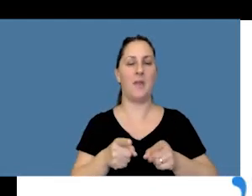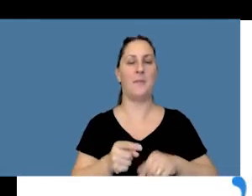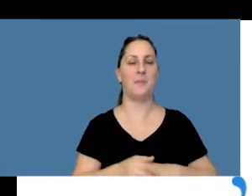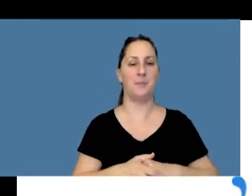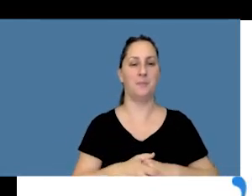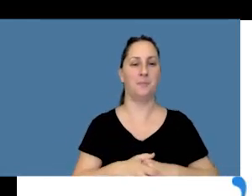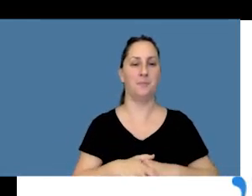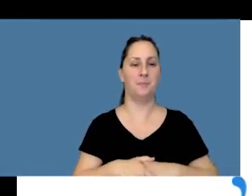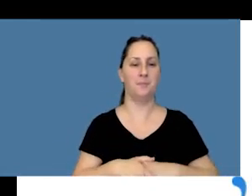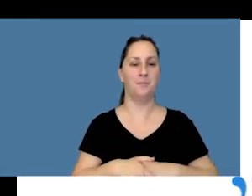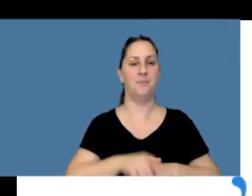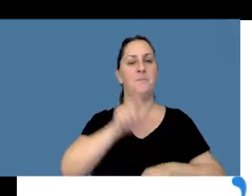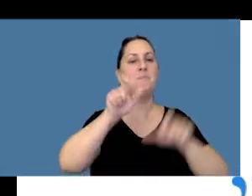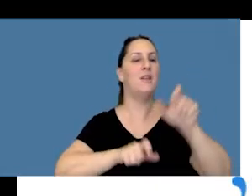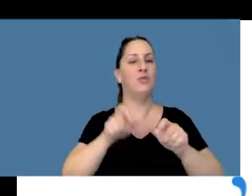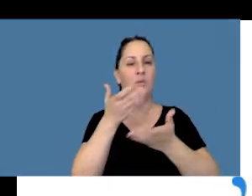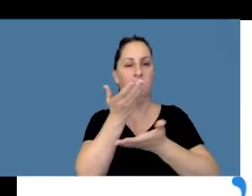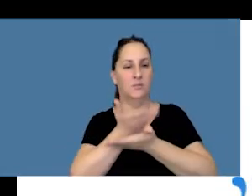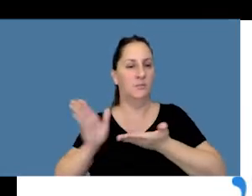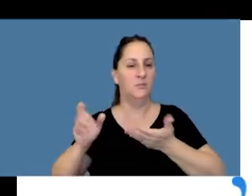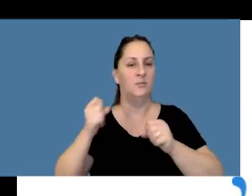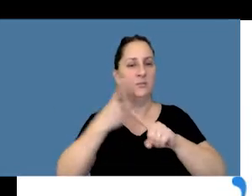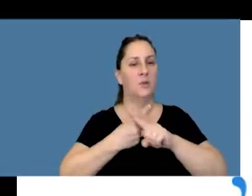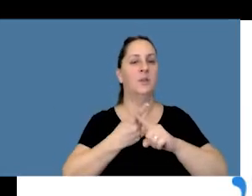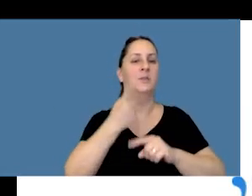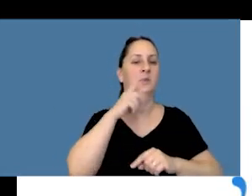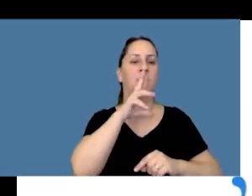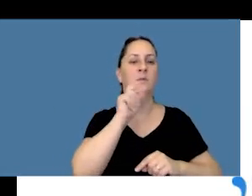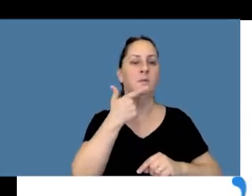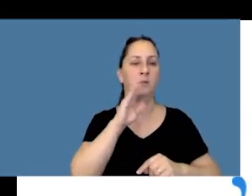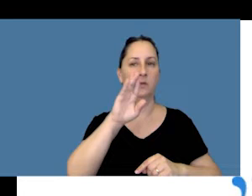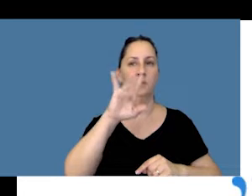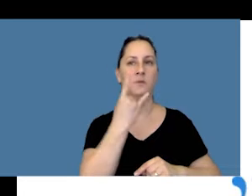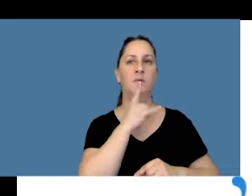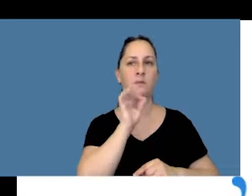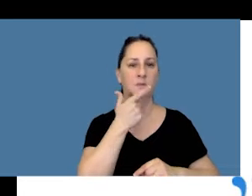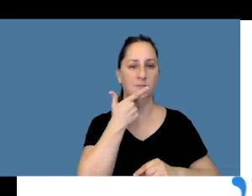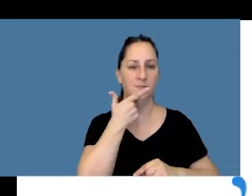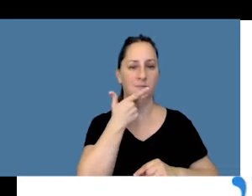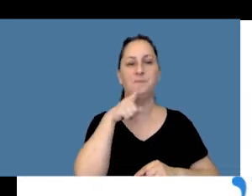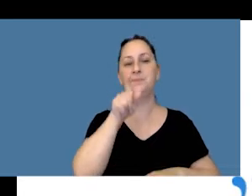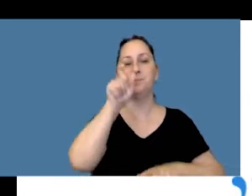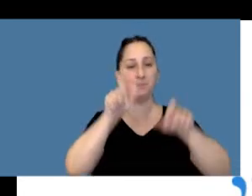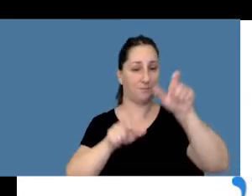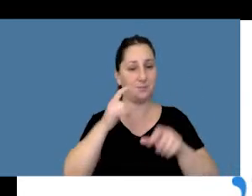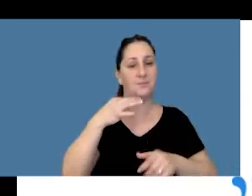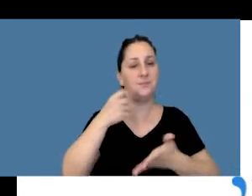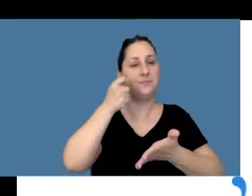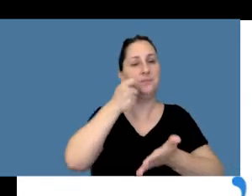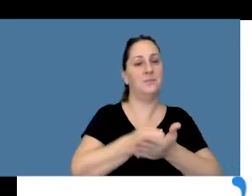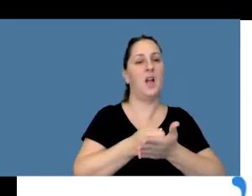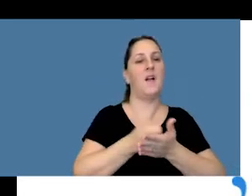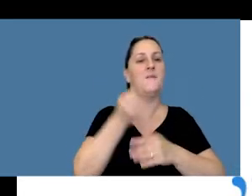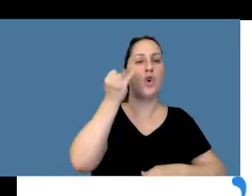aquellos que quedaron fuera por el parámetro de ingreso bruto. Es decir, aquellos que tenían que pagar